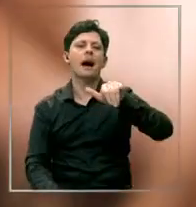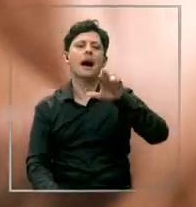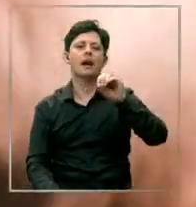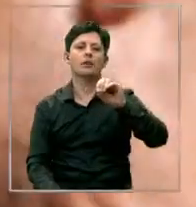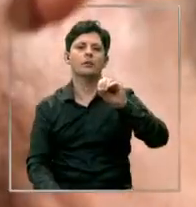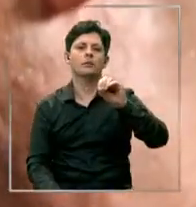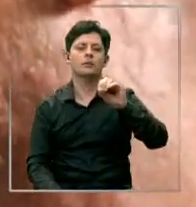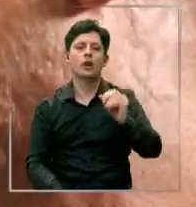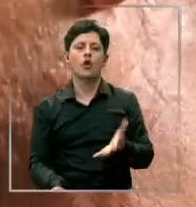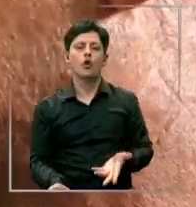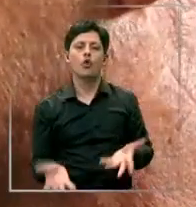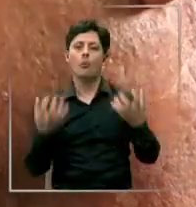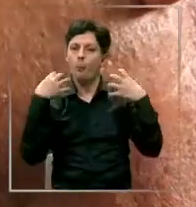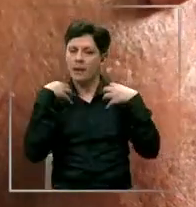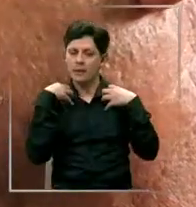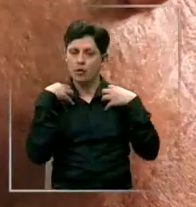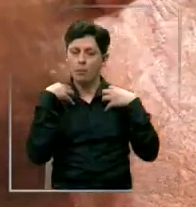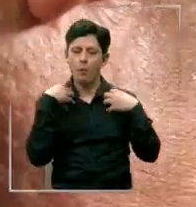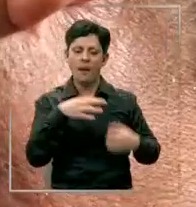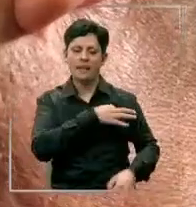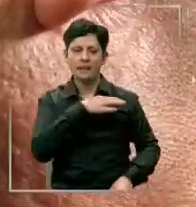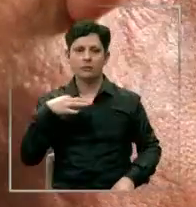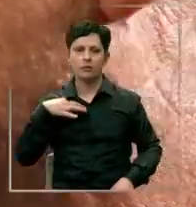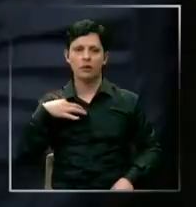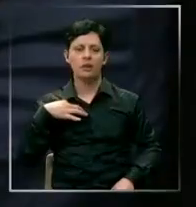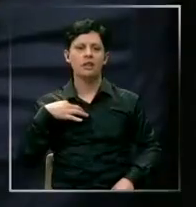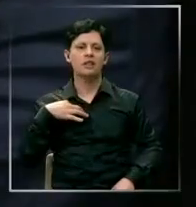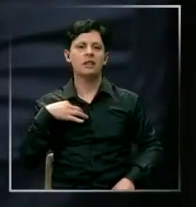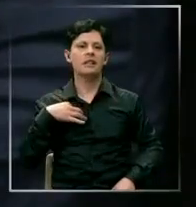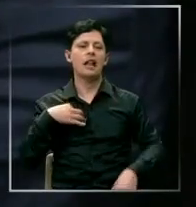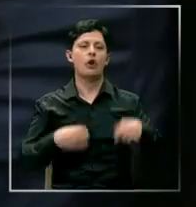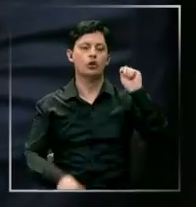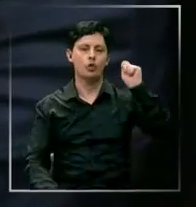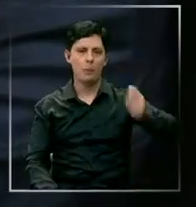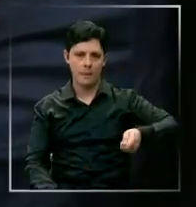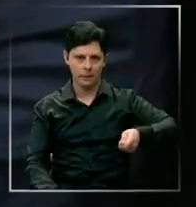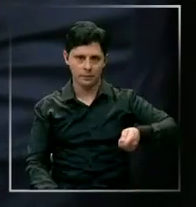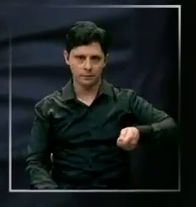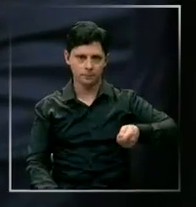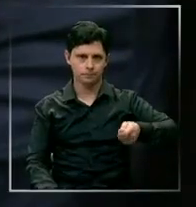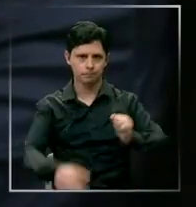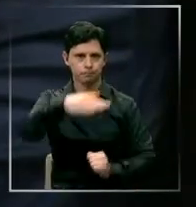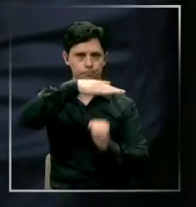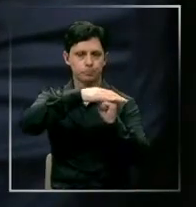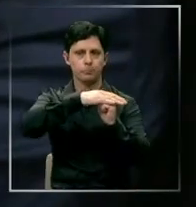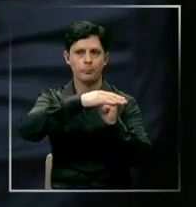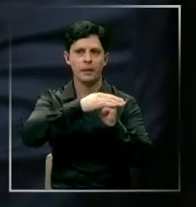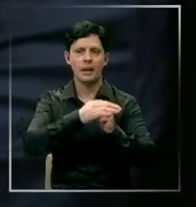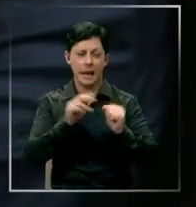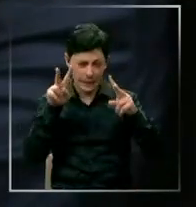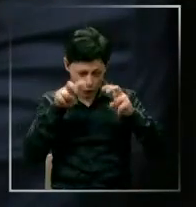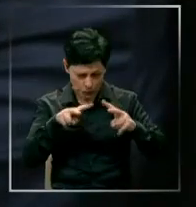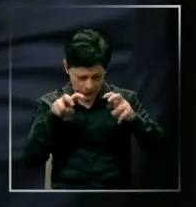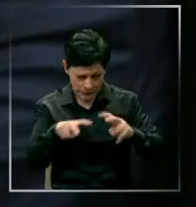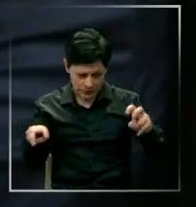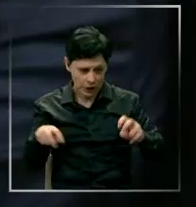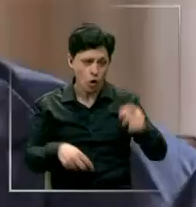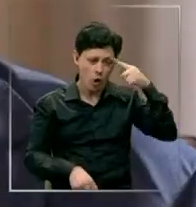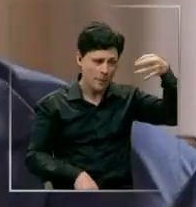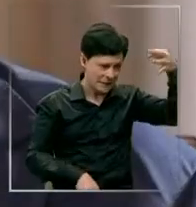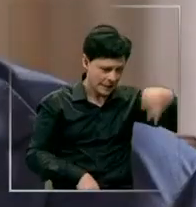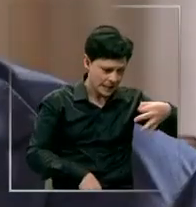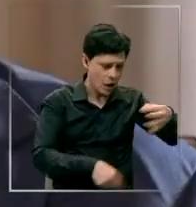su designación como ministro de la Corte Suprema. La tecnología que se está usando, los especialistas con los que se